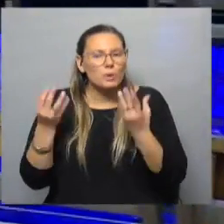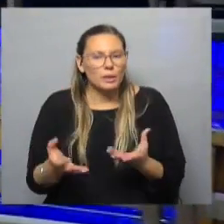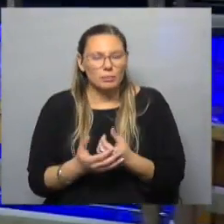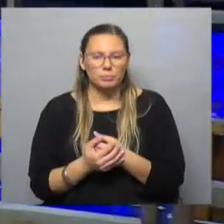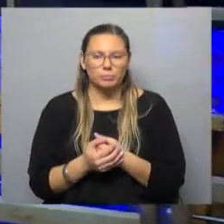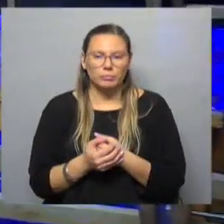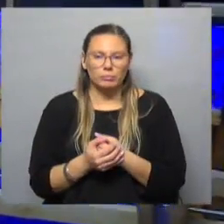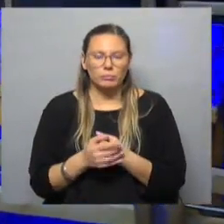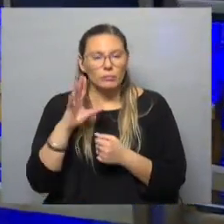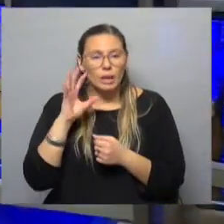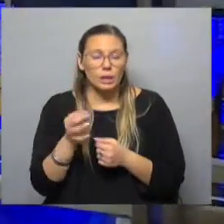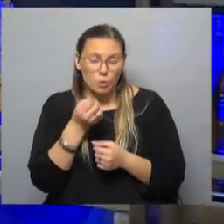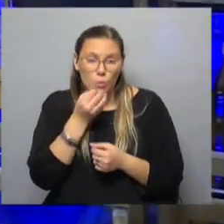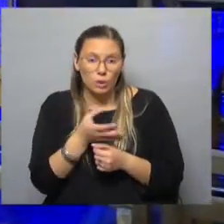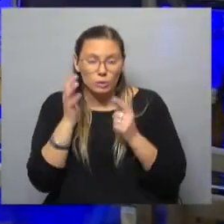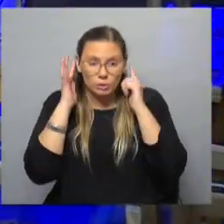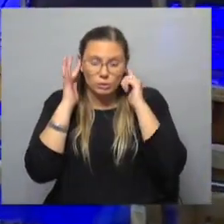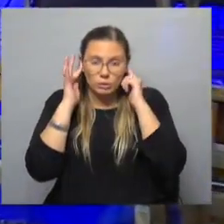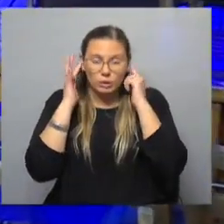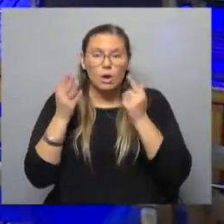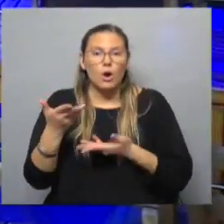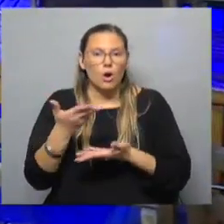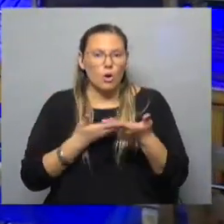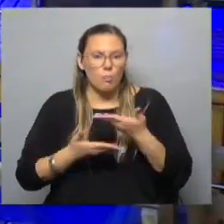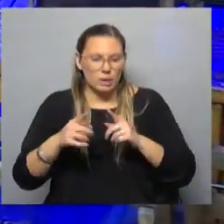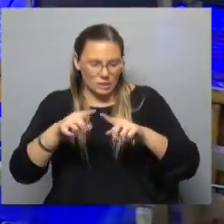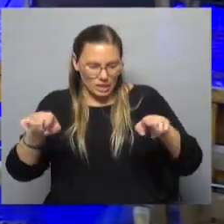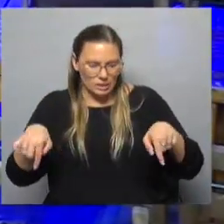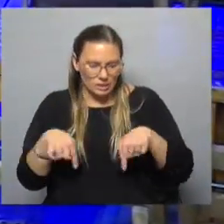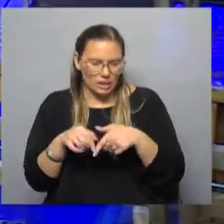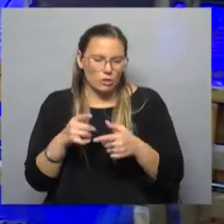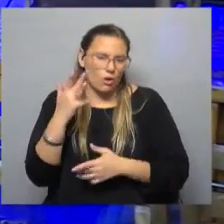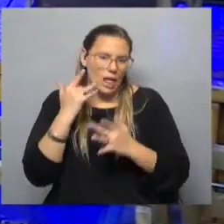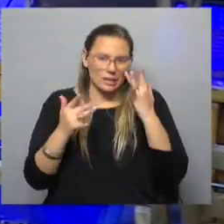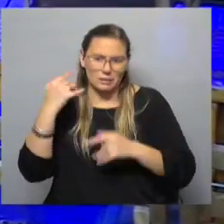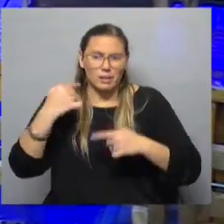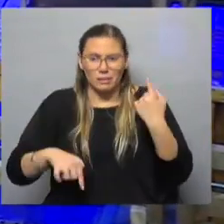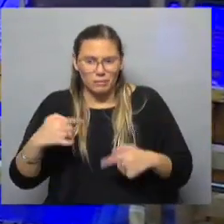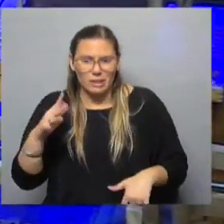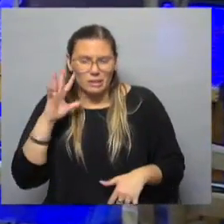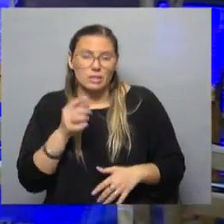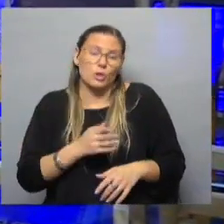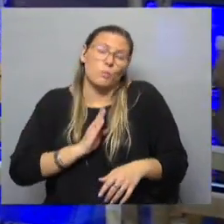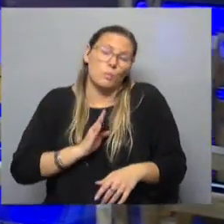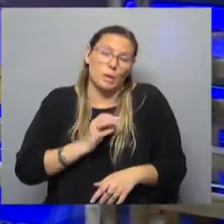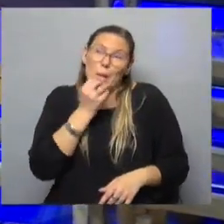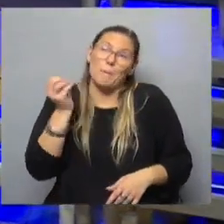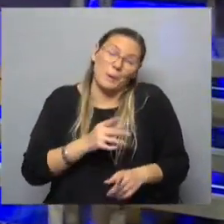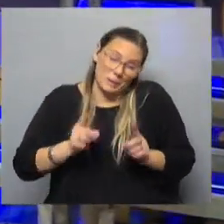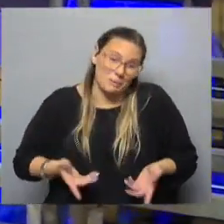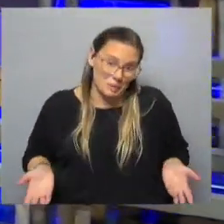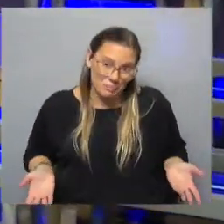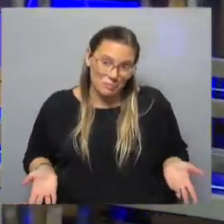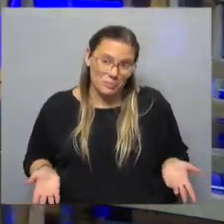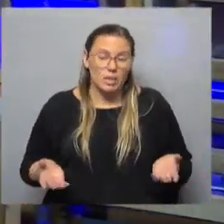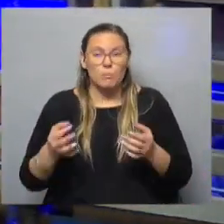Bueno, creo que está buenísimo compartir escenarios siempre con artistas. Bueno, si son mujeres, genial también,